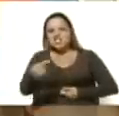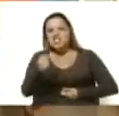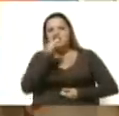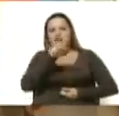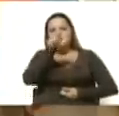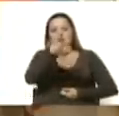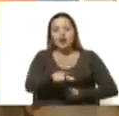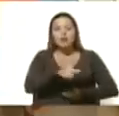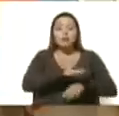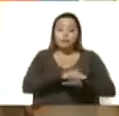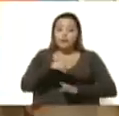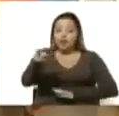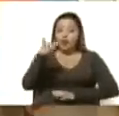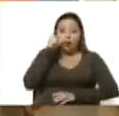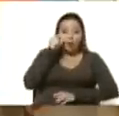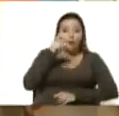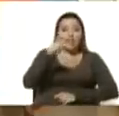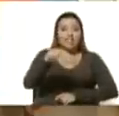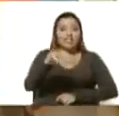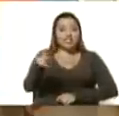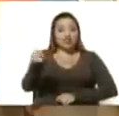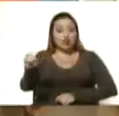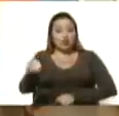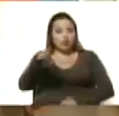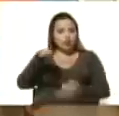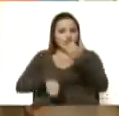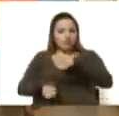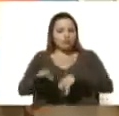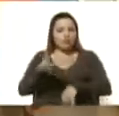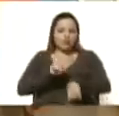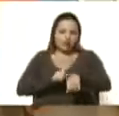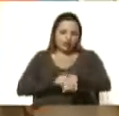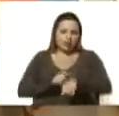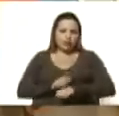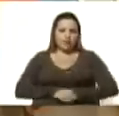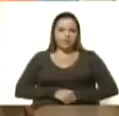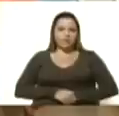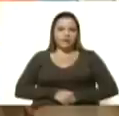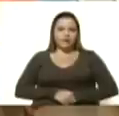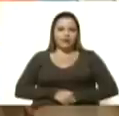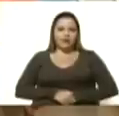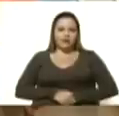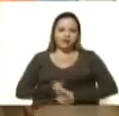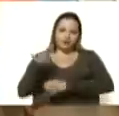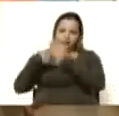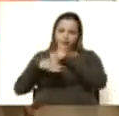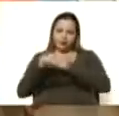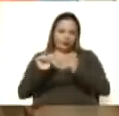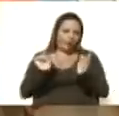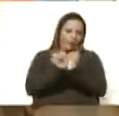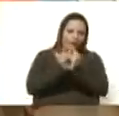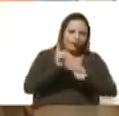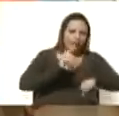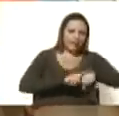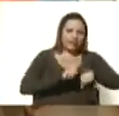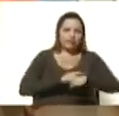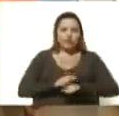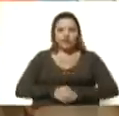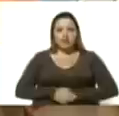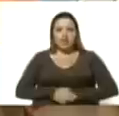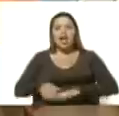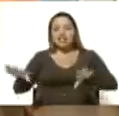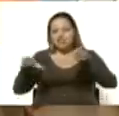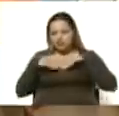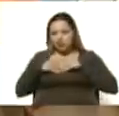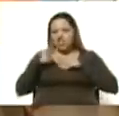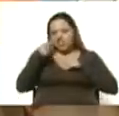Lam, porque él incluso hasta el último momento, obviamente, hasta hace poco que prácticamente aceptó y